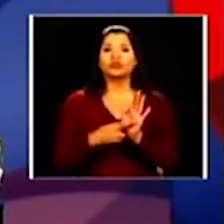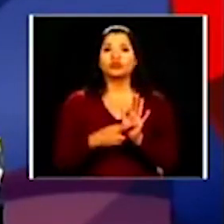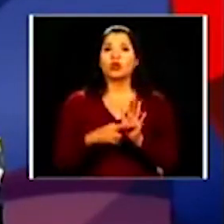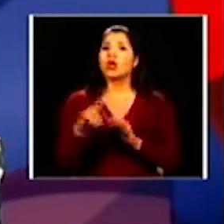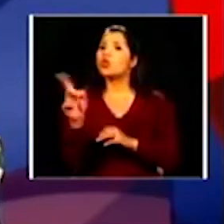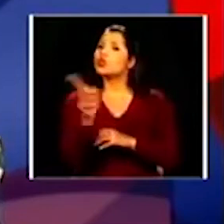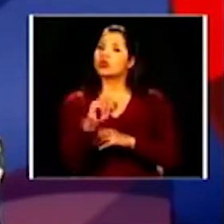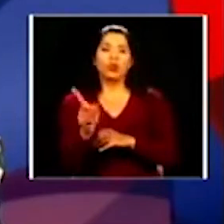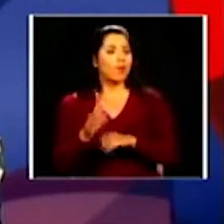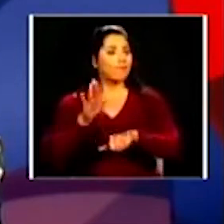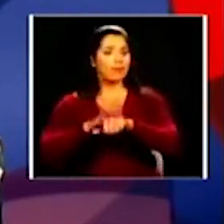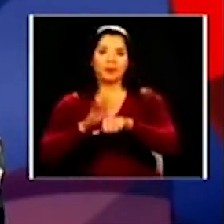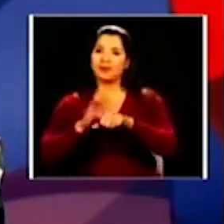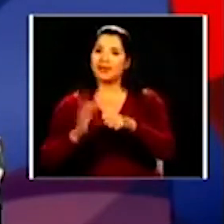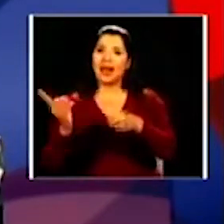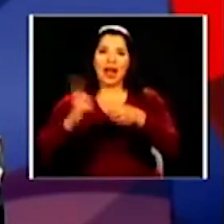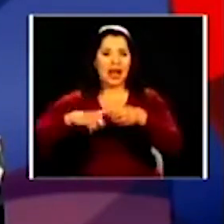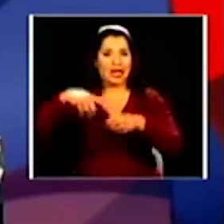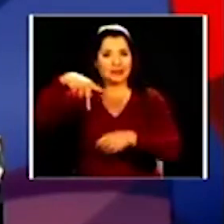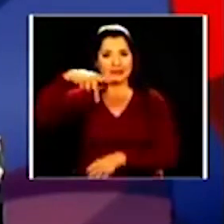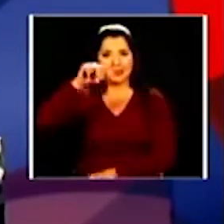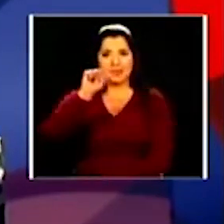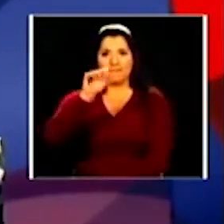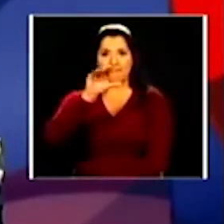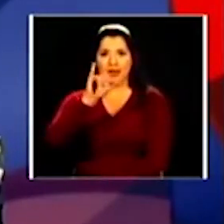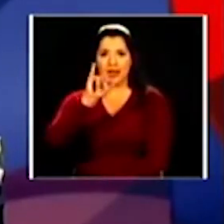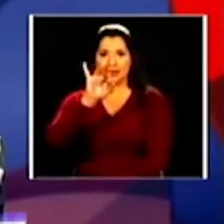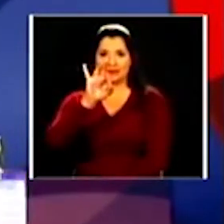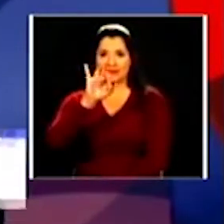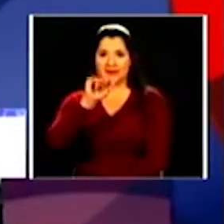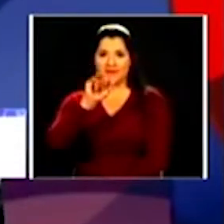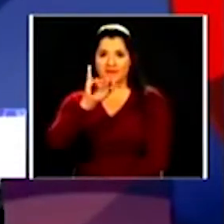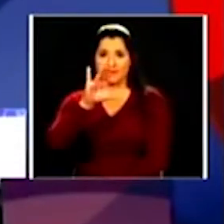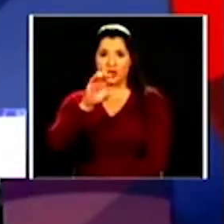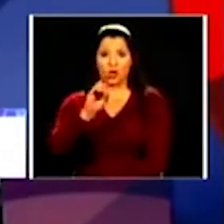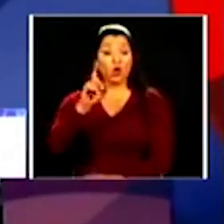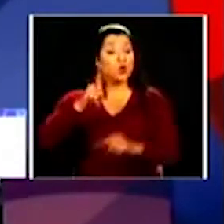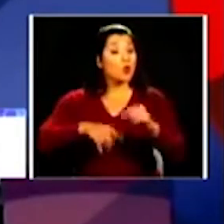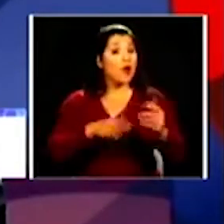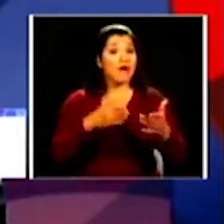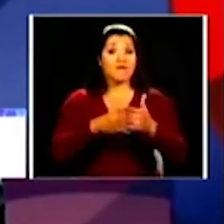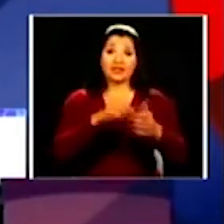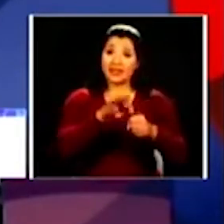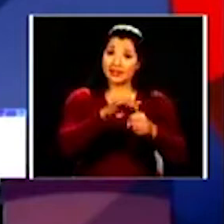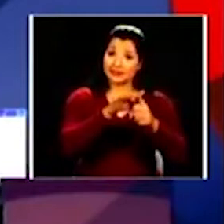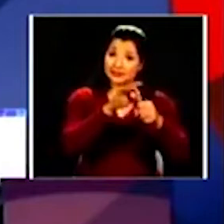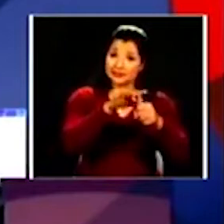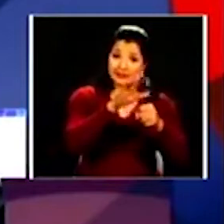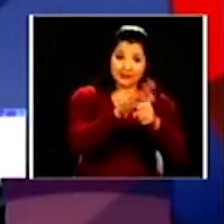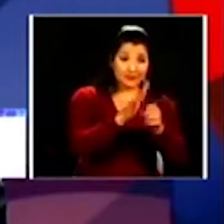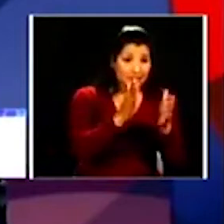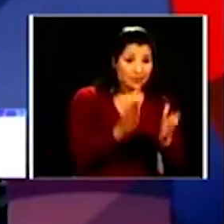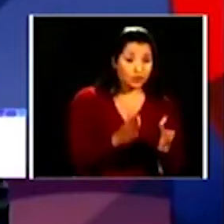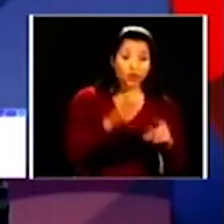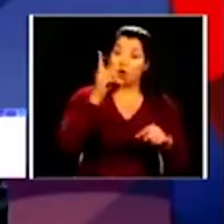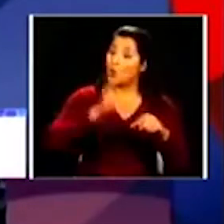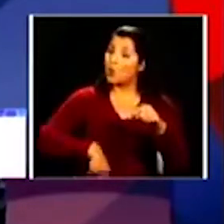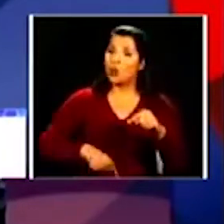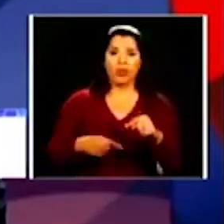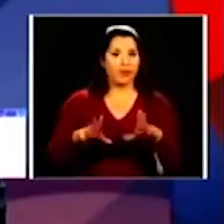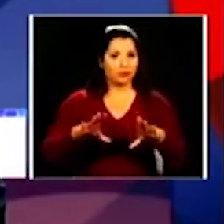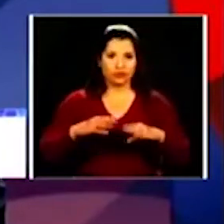del Pacífico. No podemos golpear a nuestro sector agropecuario, por eso no podemos avanzar a la adhesión tal cual